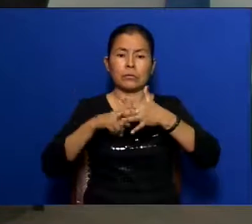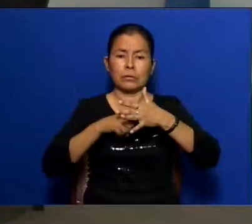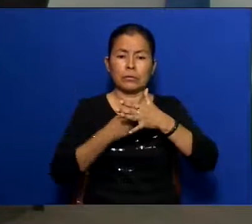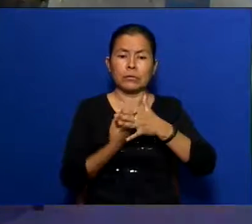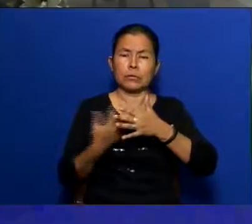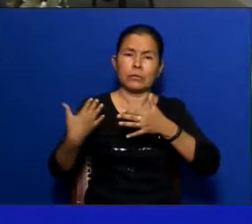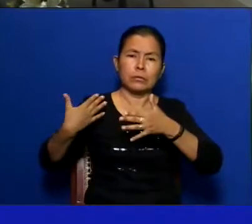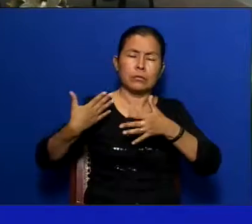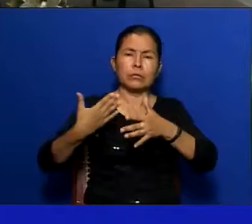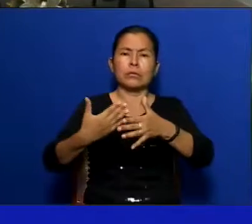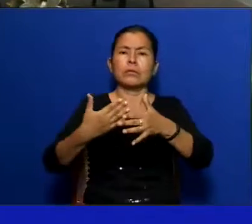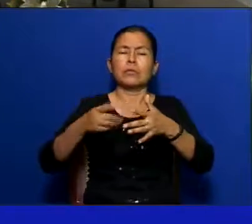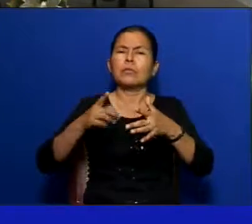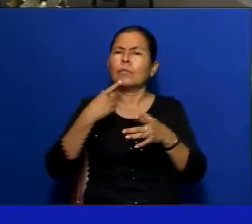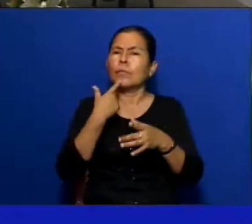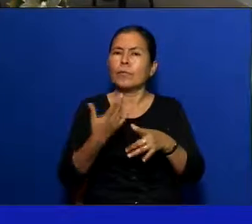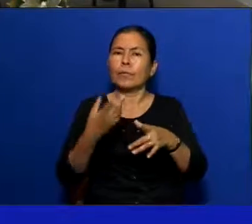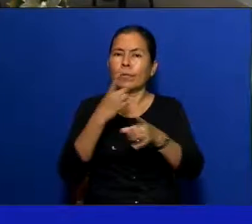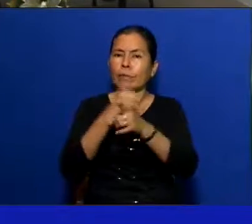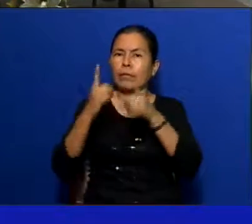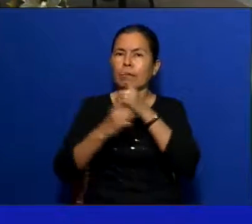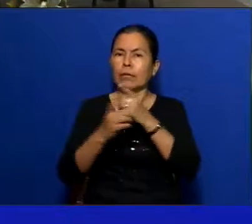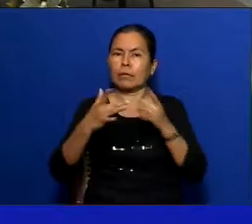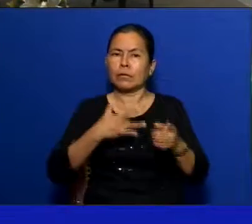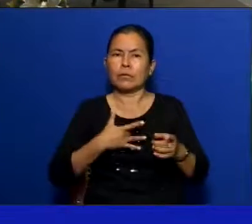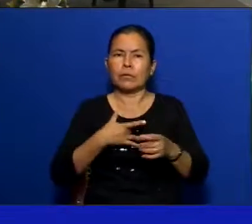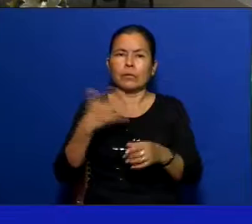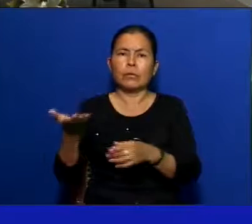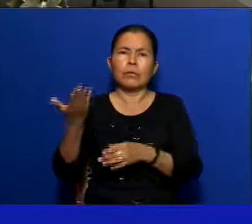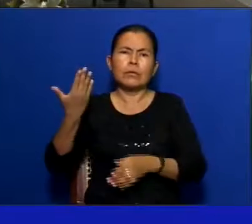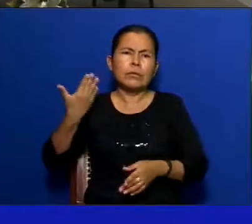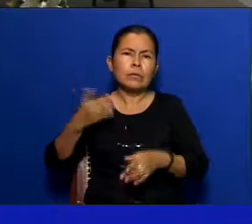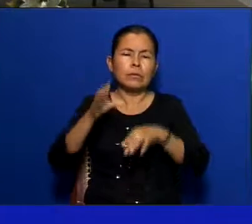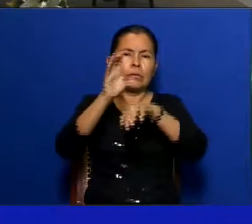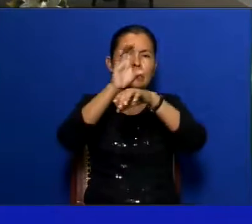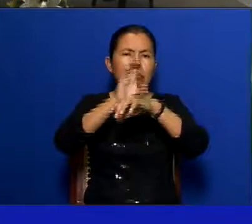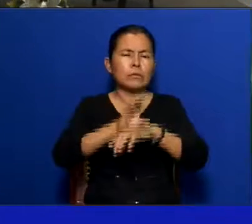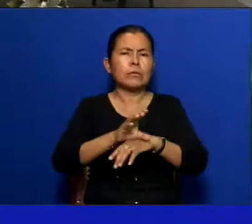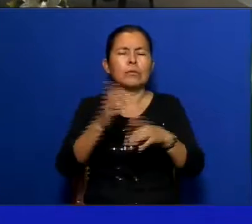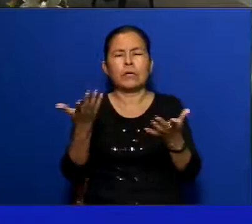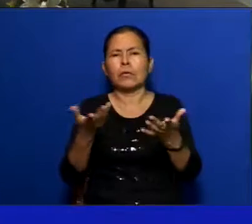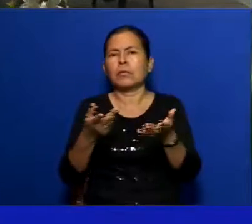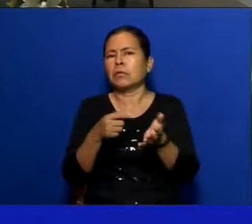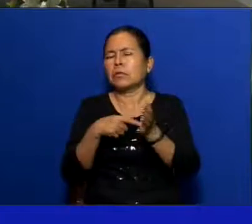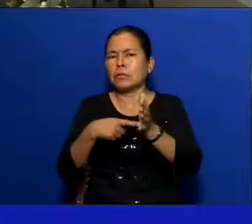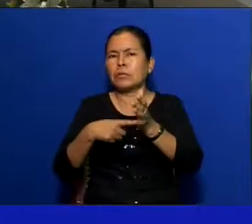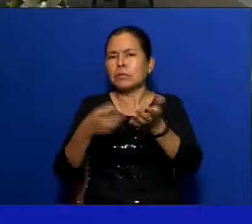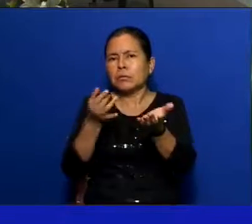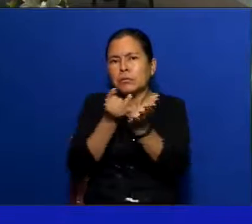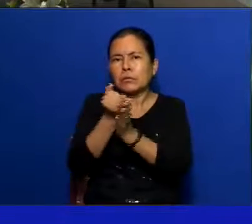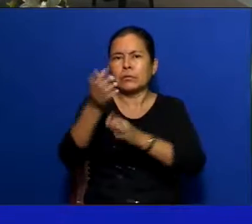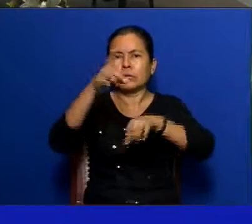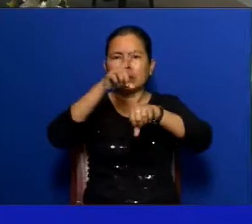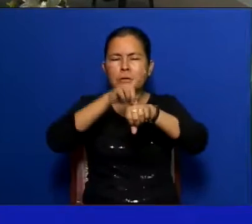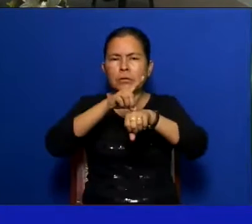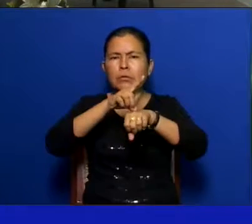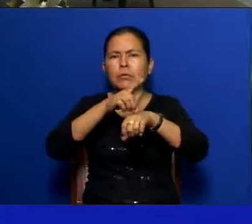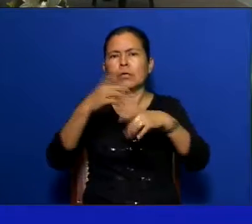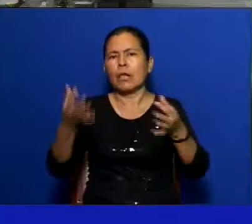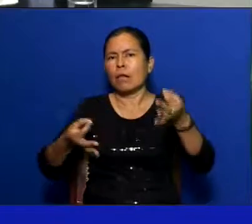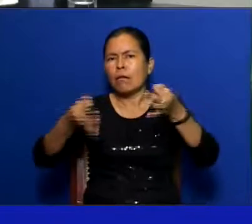de la psicología se debió a que tradicionalmente la medicina legal en la mayoría de los países del mundo, incluido